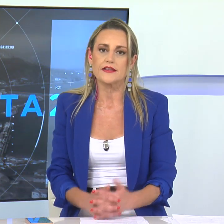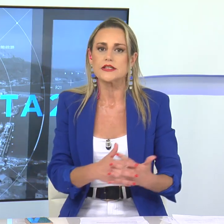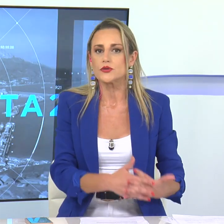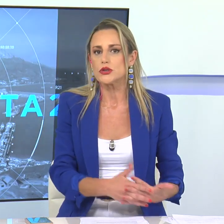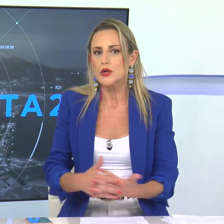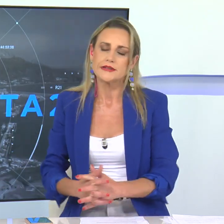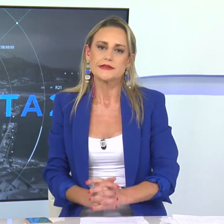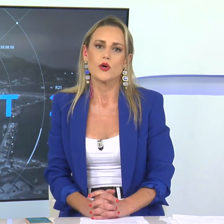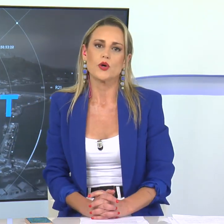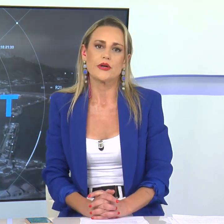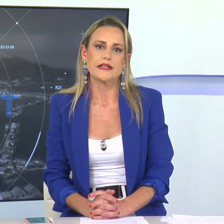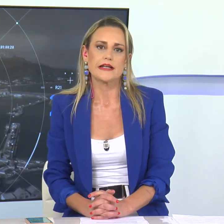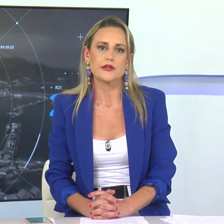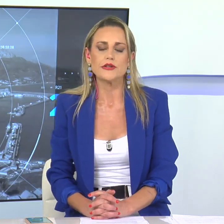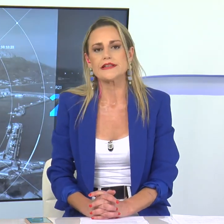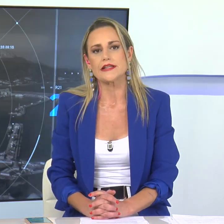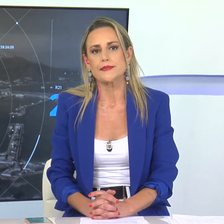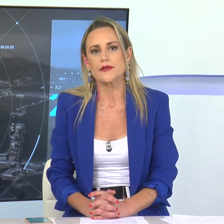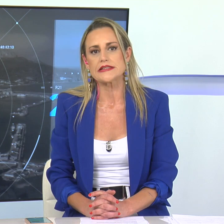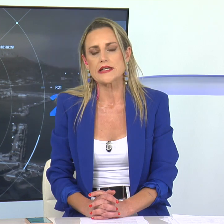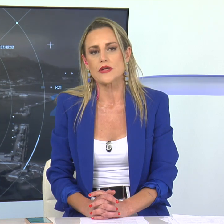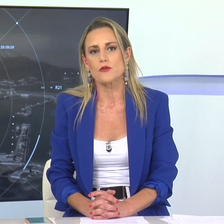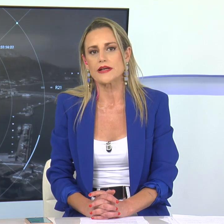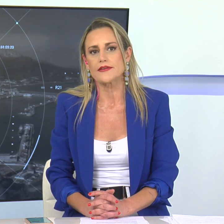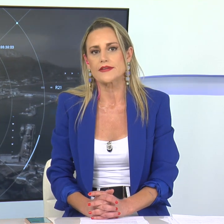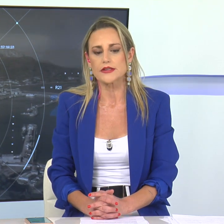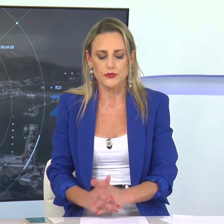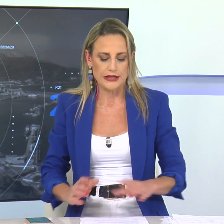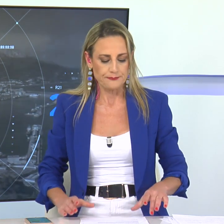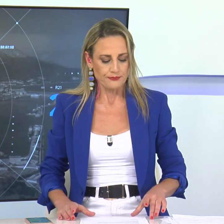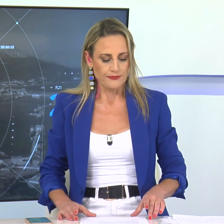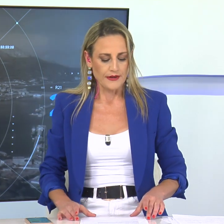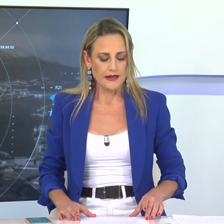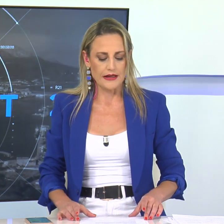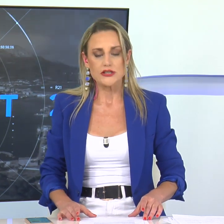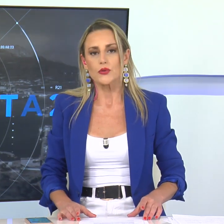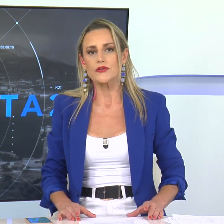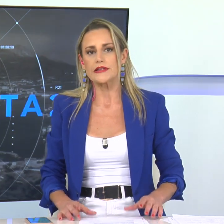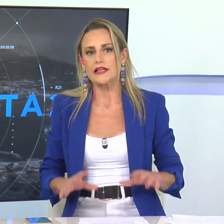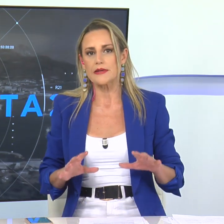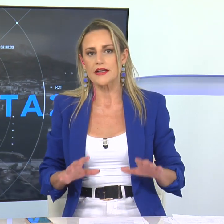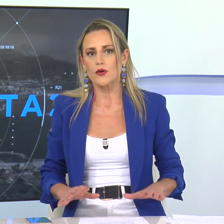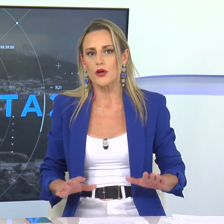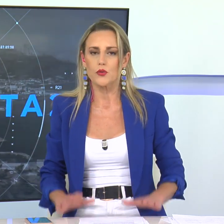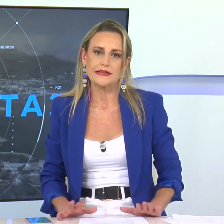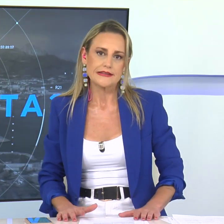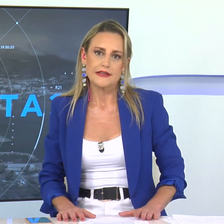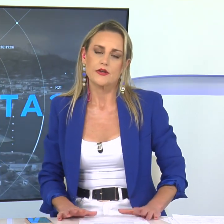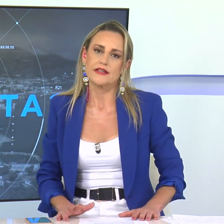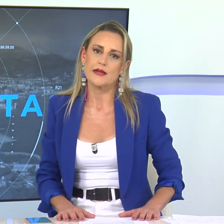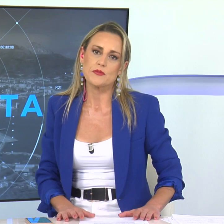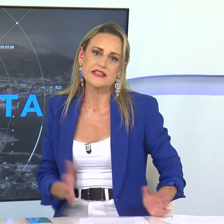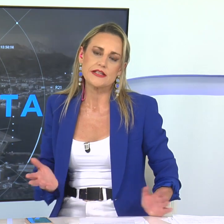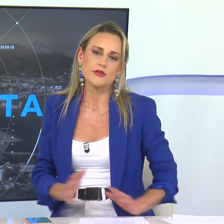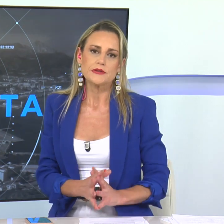para decidir si continúa o no en el cargo y tiene prevista una comparecencia institucional a las 11 de la mañana con la cual